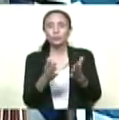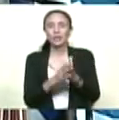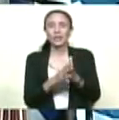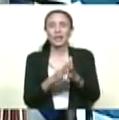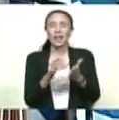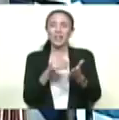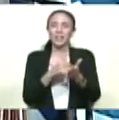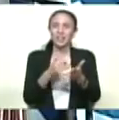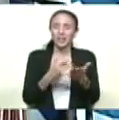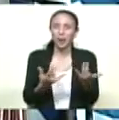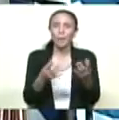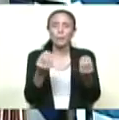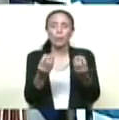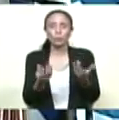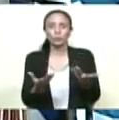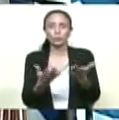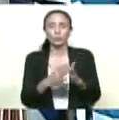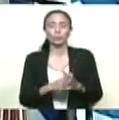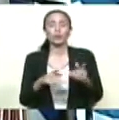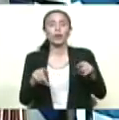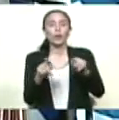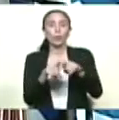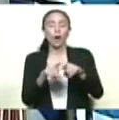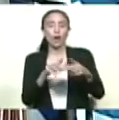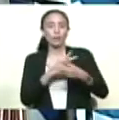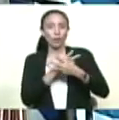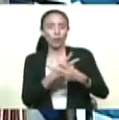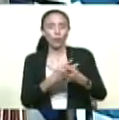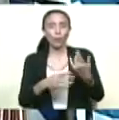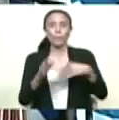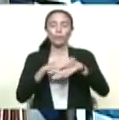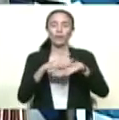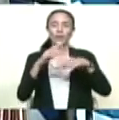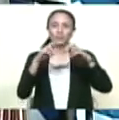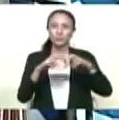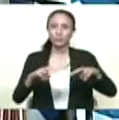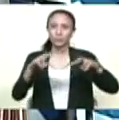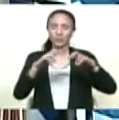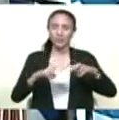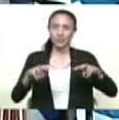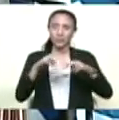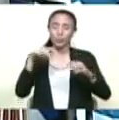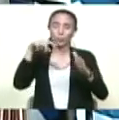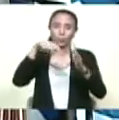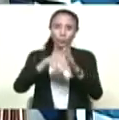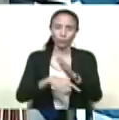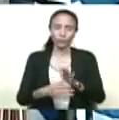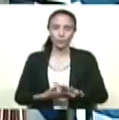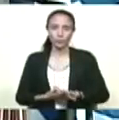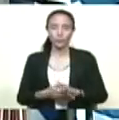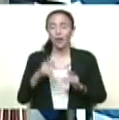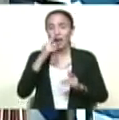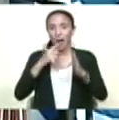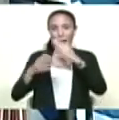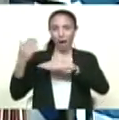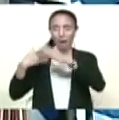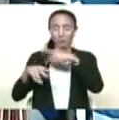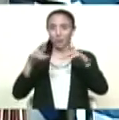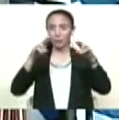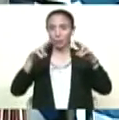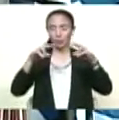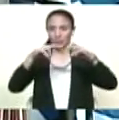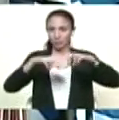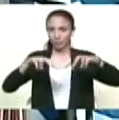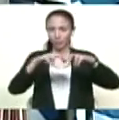valentía para afrontar algo que en el pasado era terreno vedado se